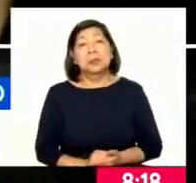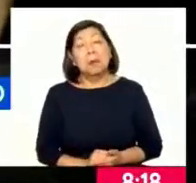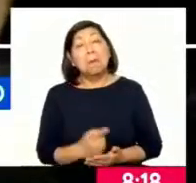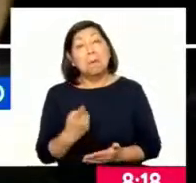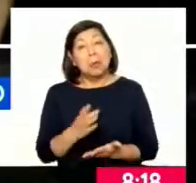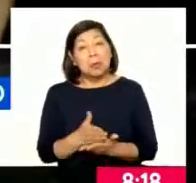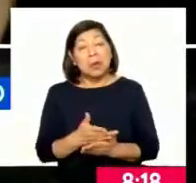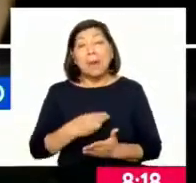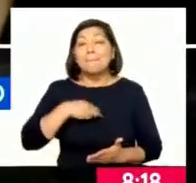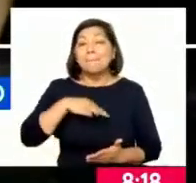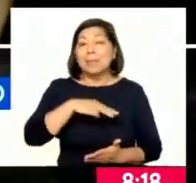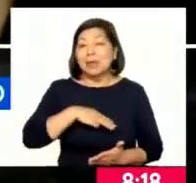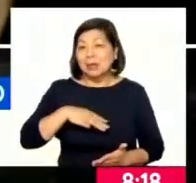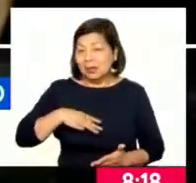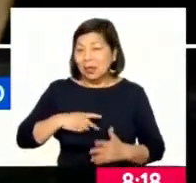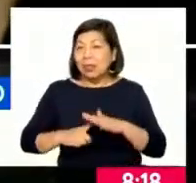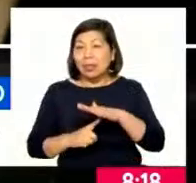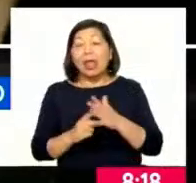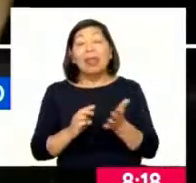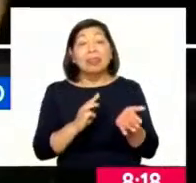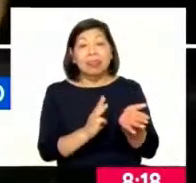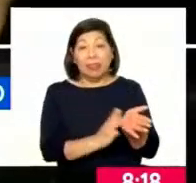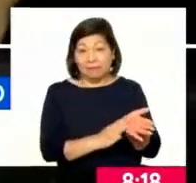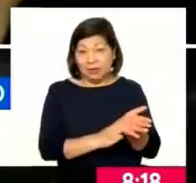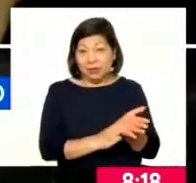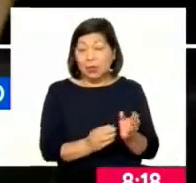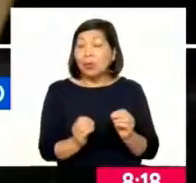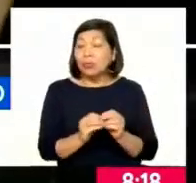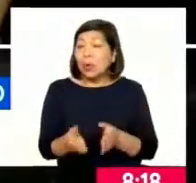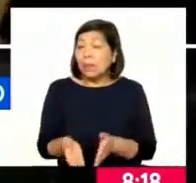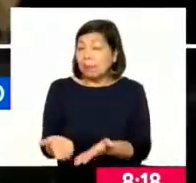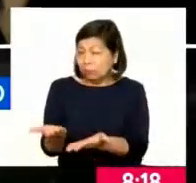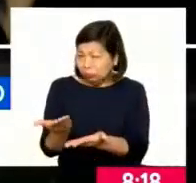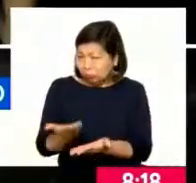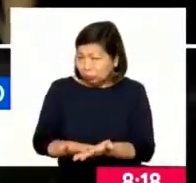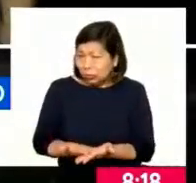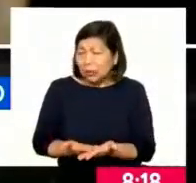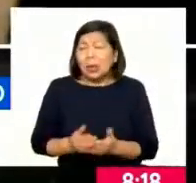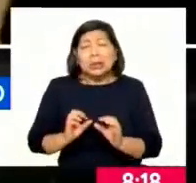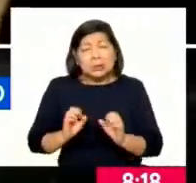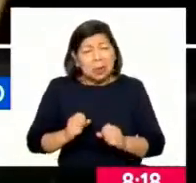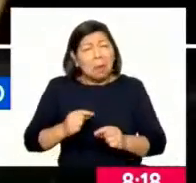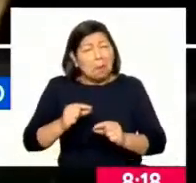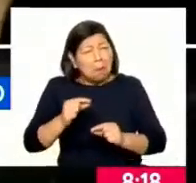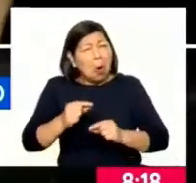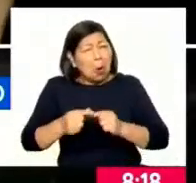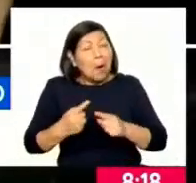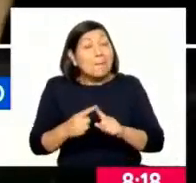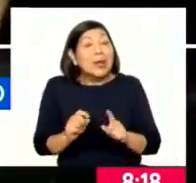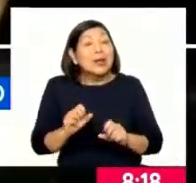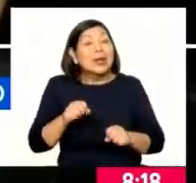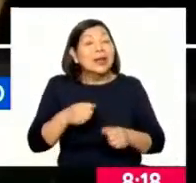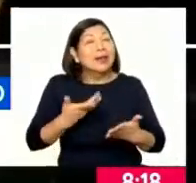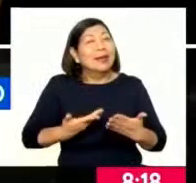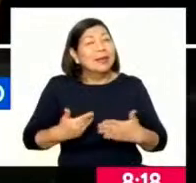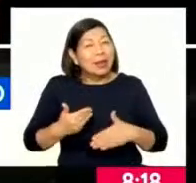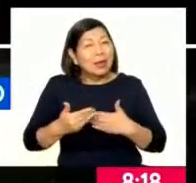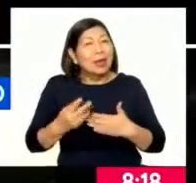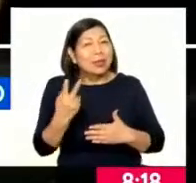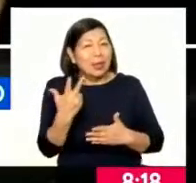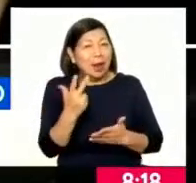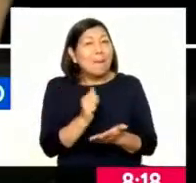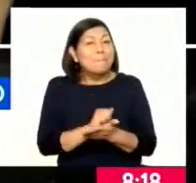por parte del Ministerio del Ambiente. La Defensoría del Pueblo lo viene solicitando. Sabemos que hay un avance, sí, ¿no? Pero considerando que ya han transcurrido